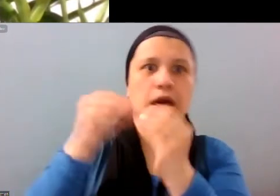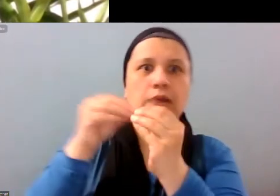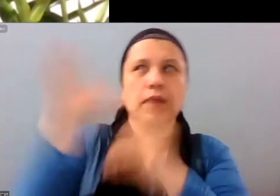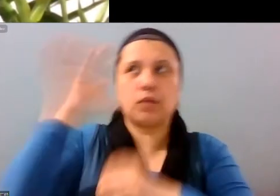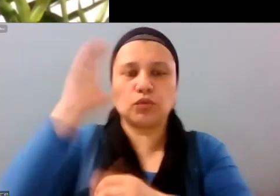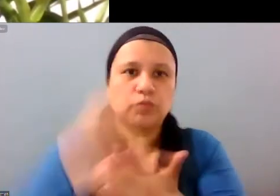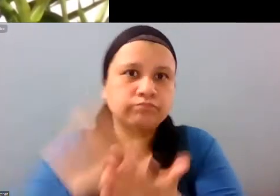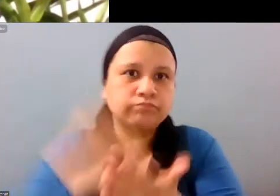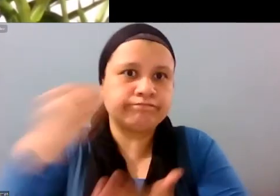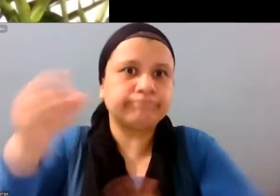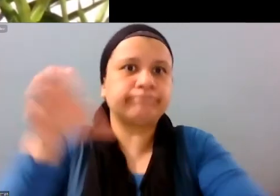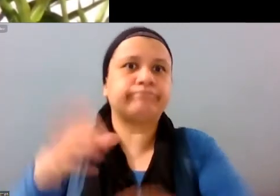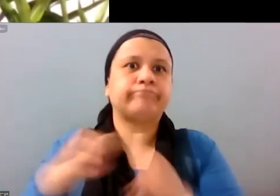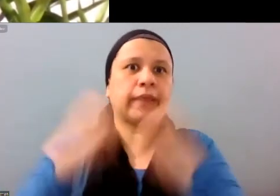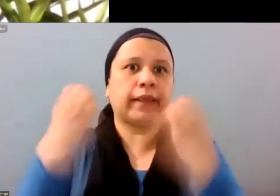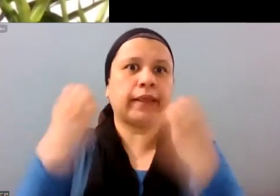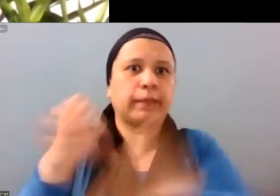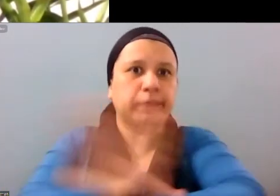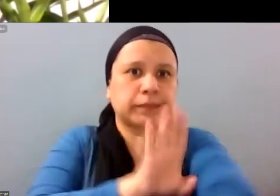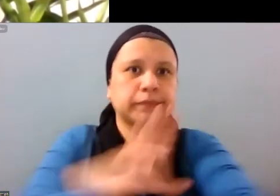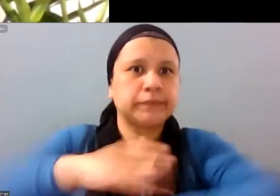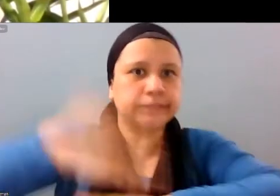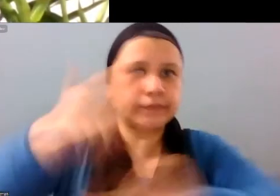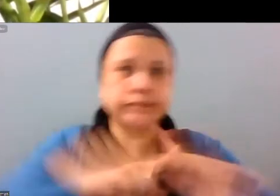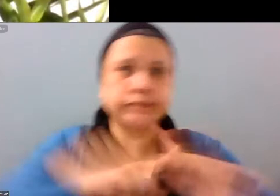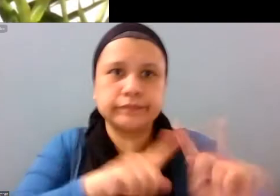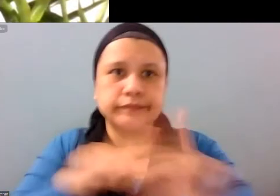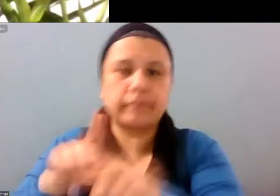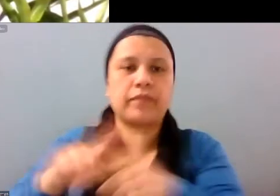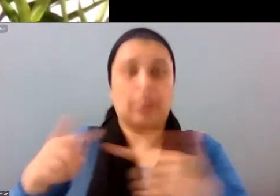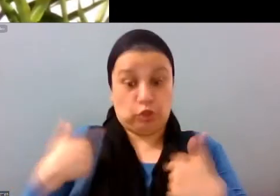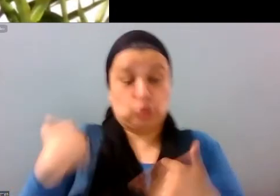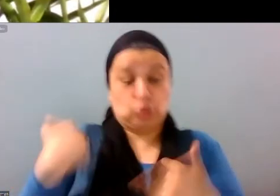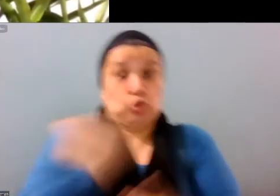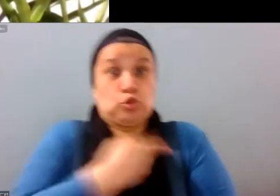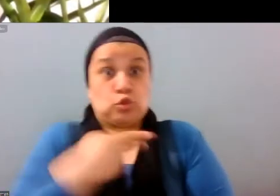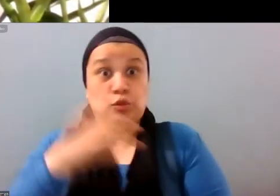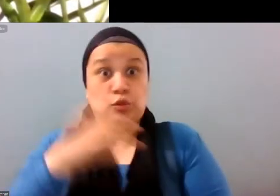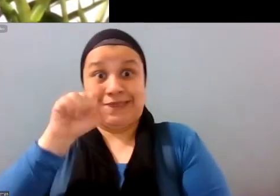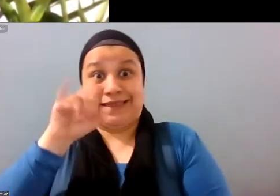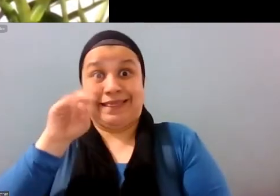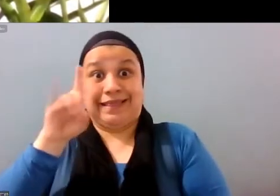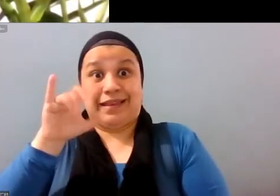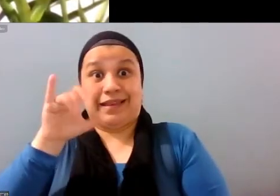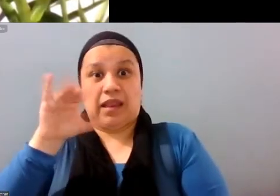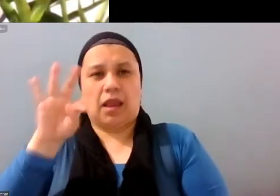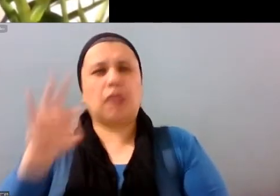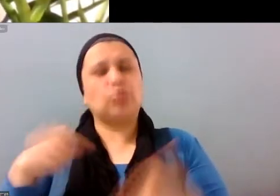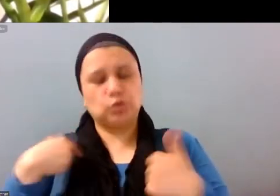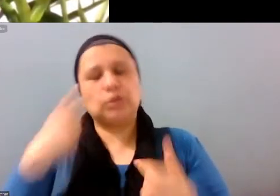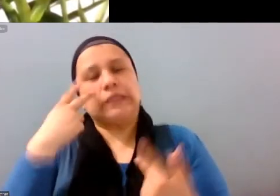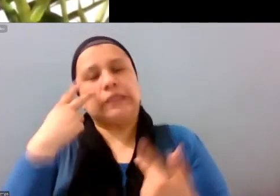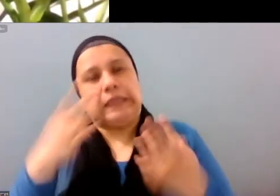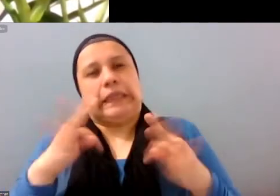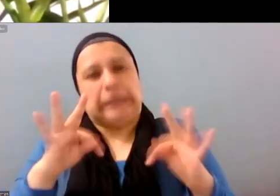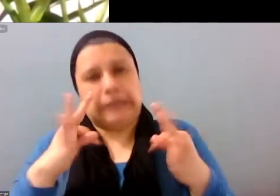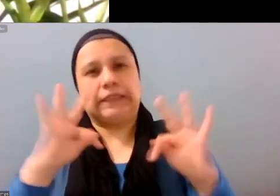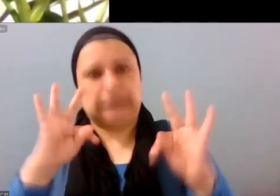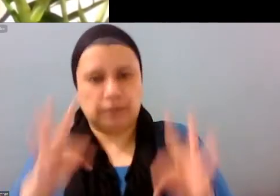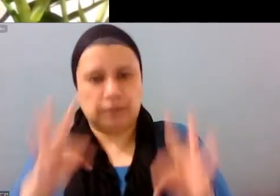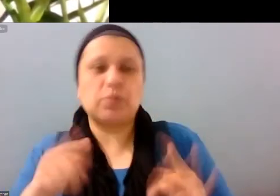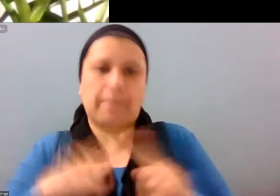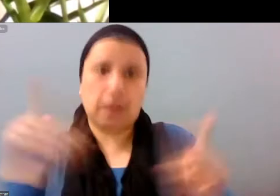parte del sindicato lo que nosotros hemos intentado hacer porque es bastante complicado esto está encima ha